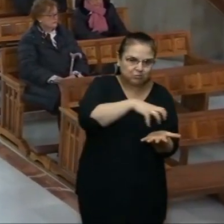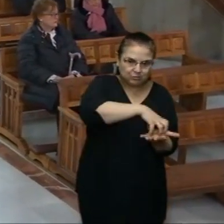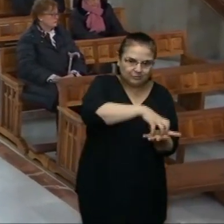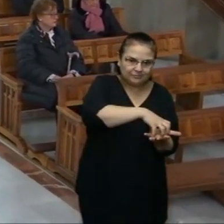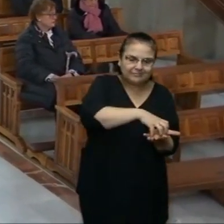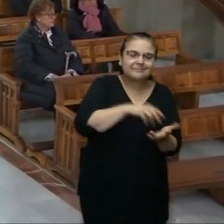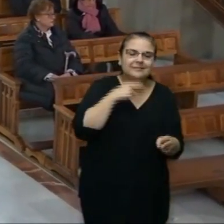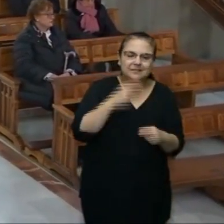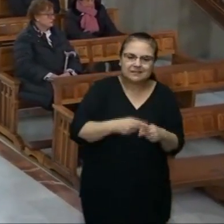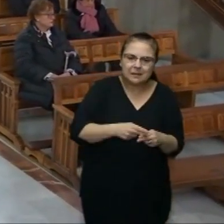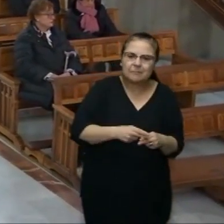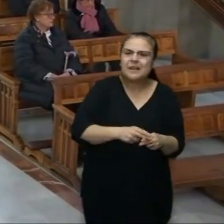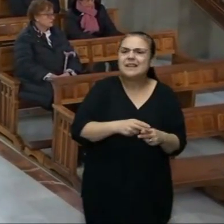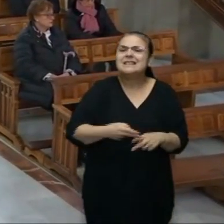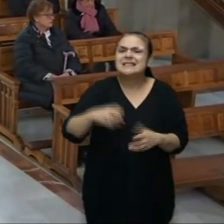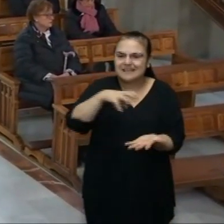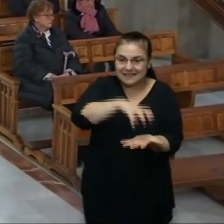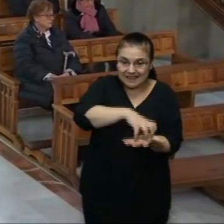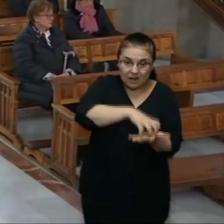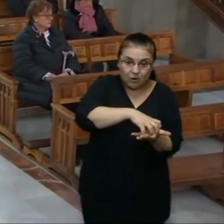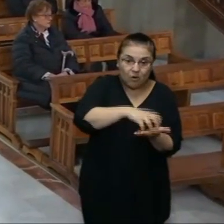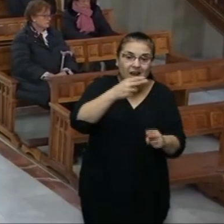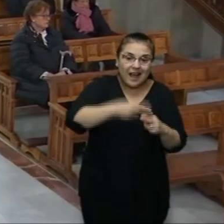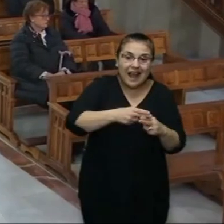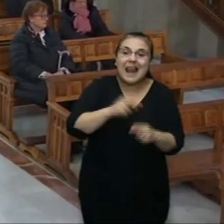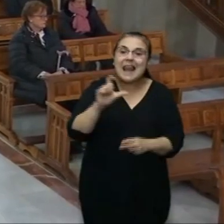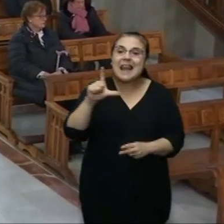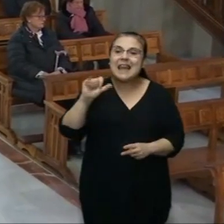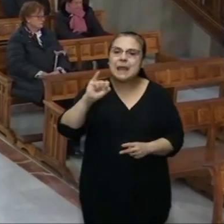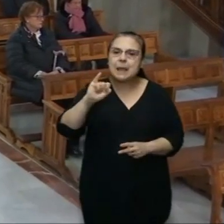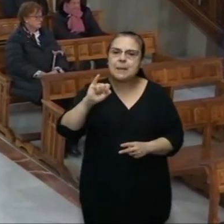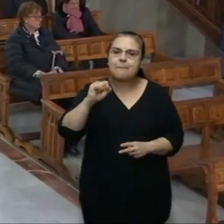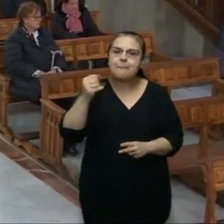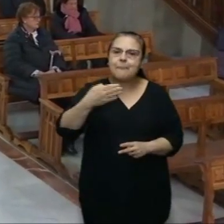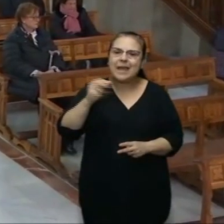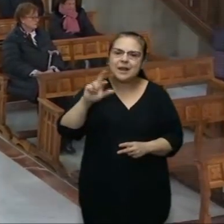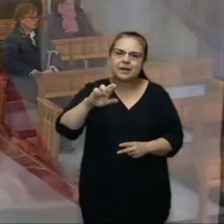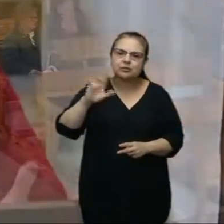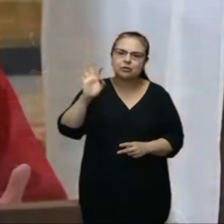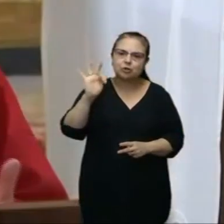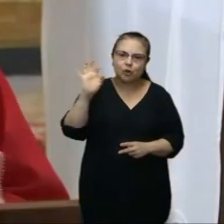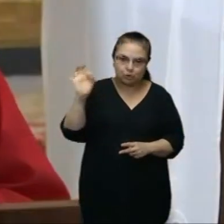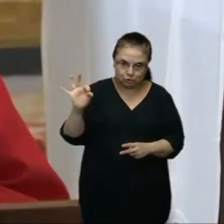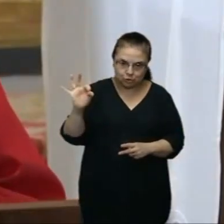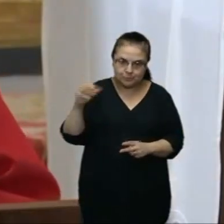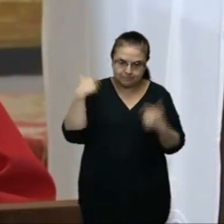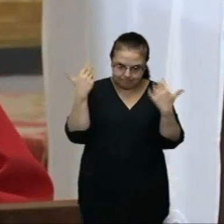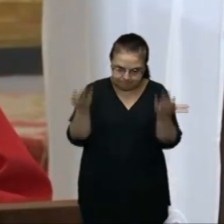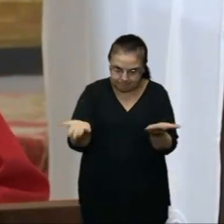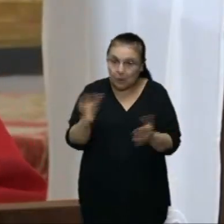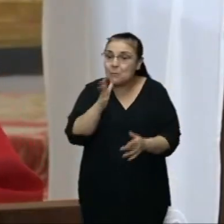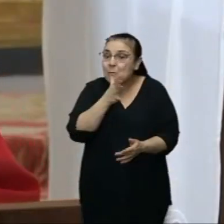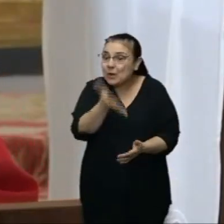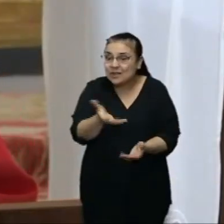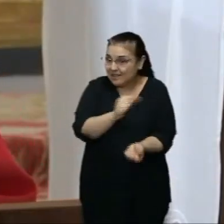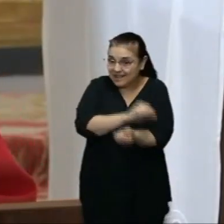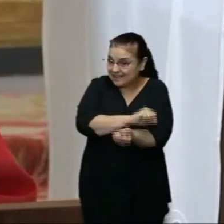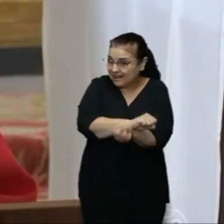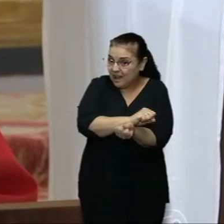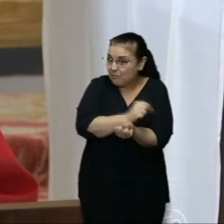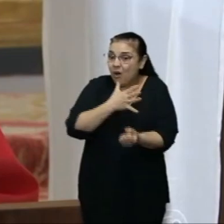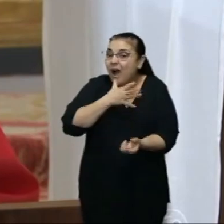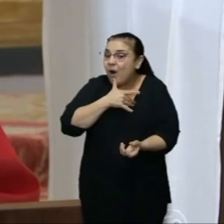llamaban la sinagoga de los libertos. Y precisamente porque habían sido esclavos y ahora eran